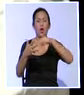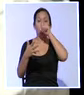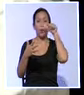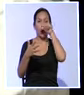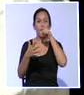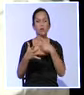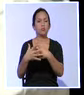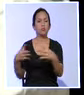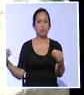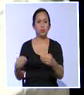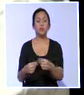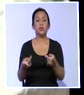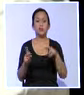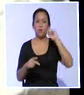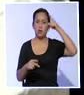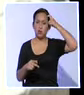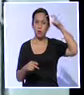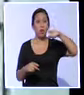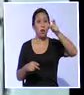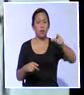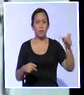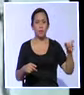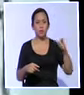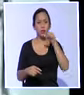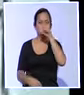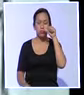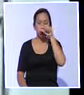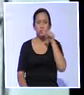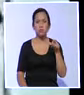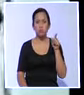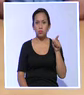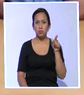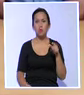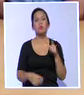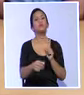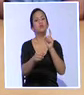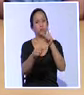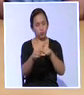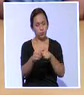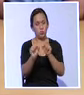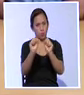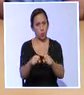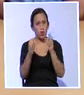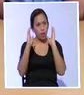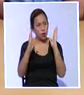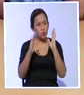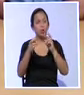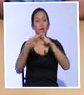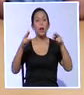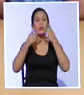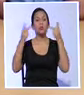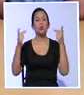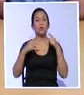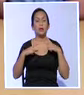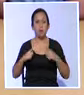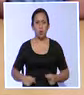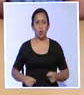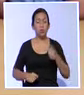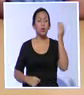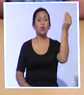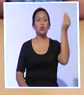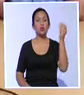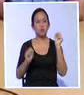drogas y obliga al estado a que la persona consumidora sea tenida en la red pública de salud y los jóvenes puedan rehabilitarse de